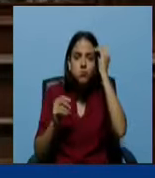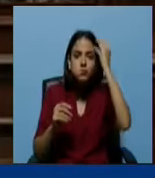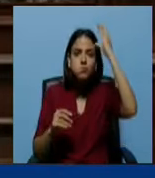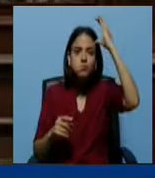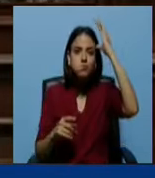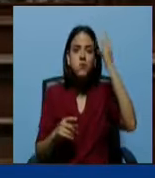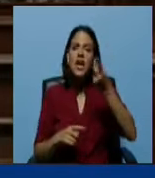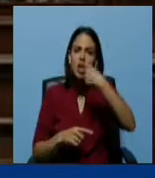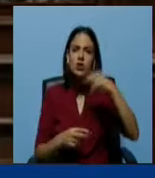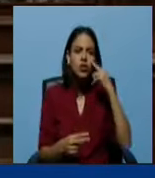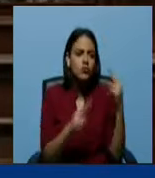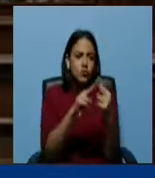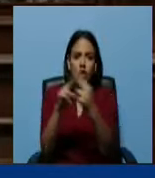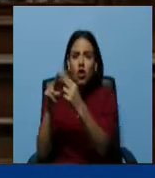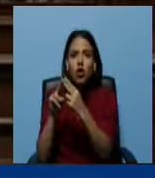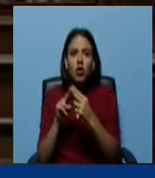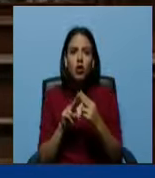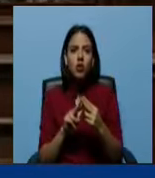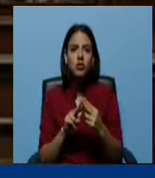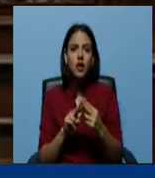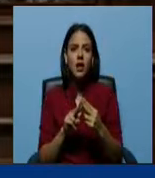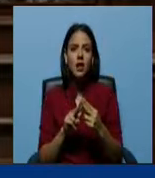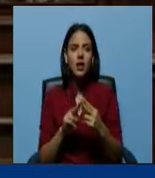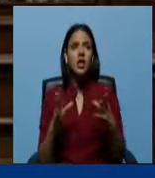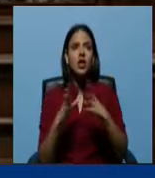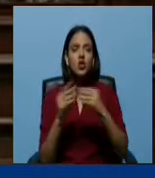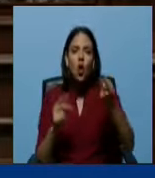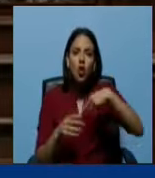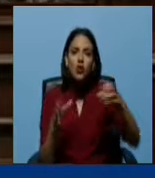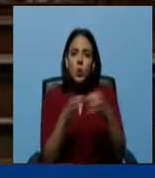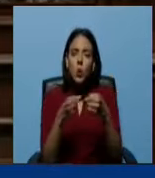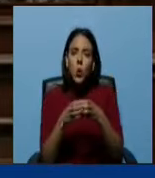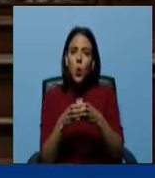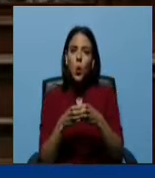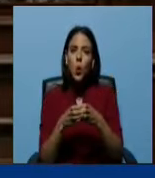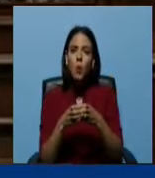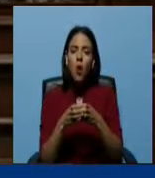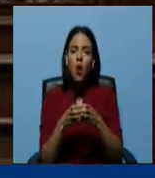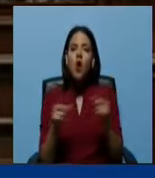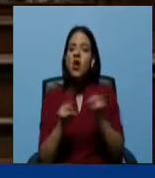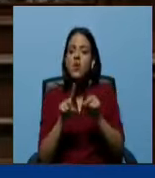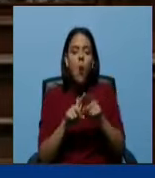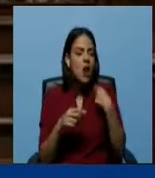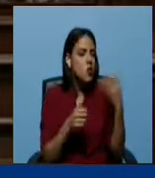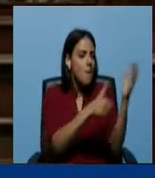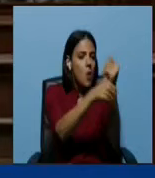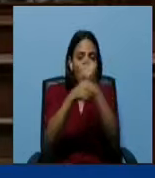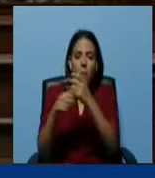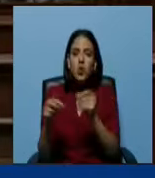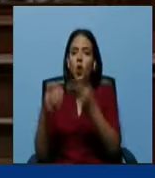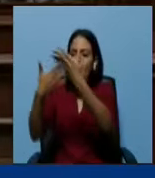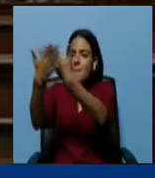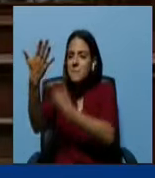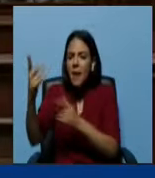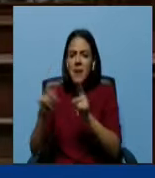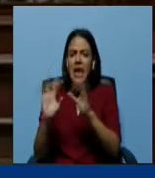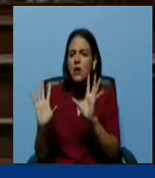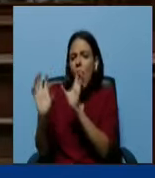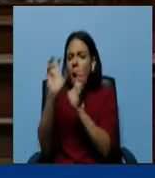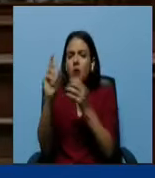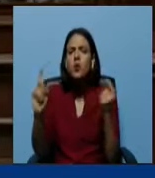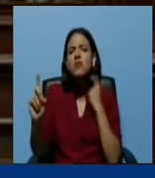fue que conocimos, entre un grupo de papeles arrugados, la